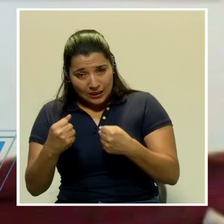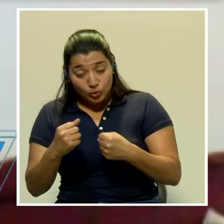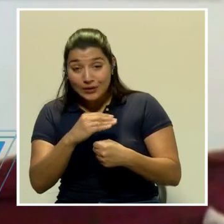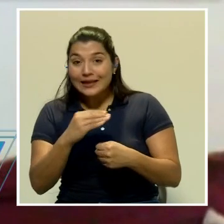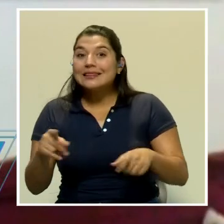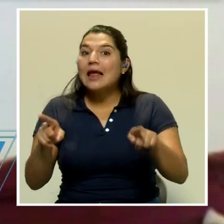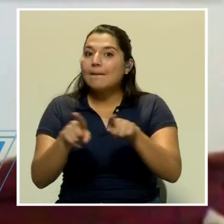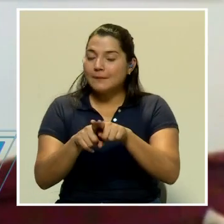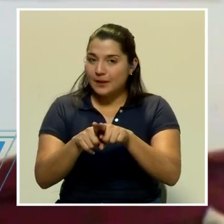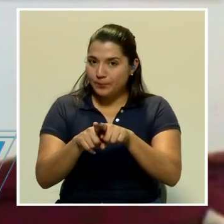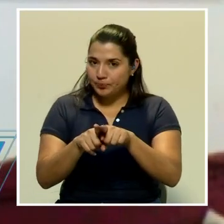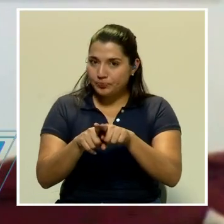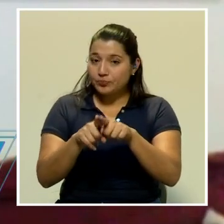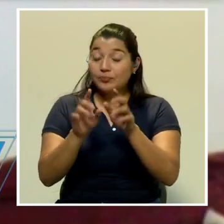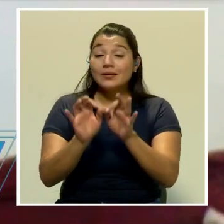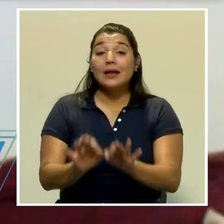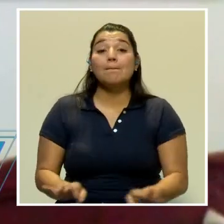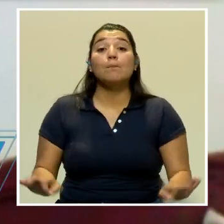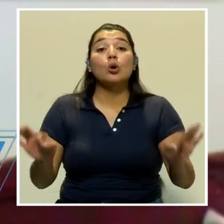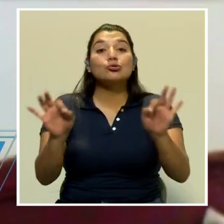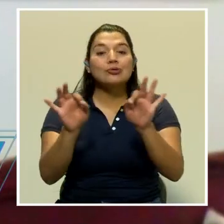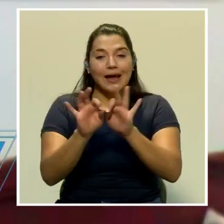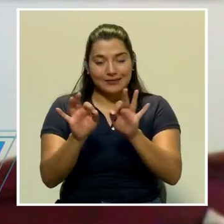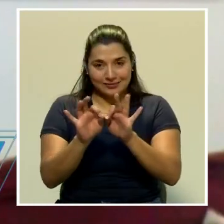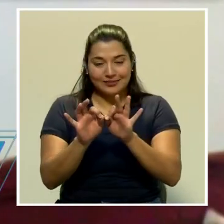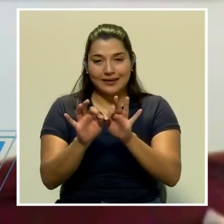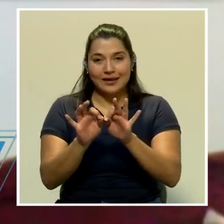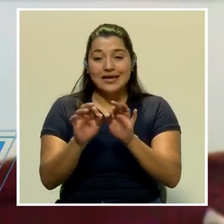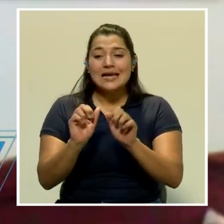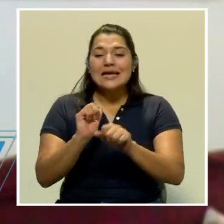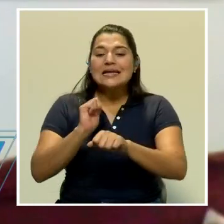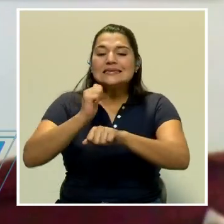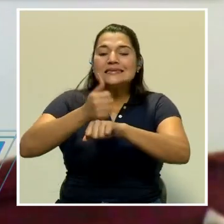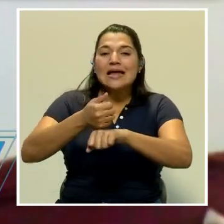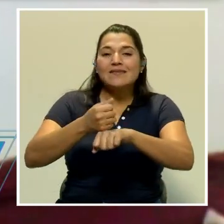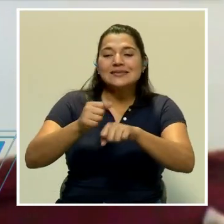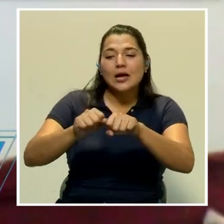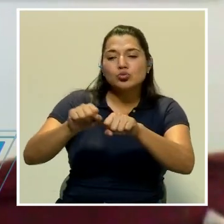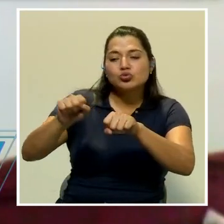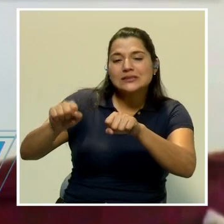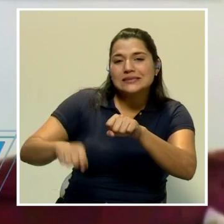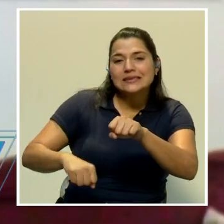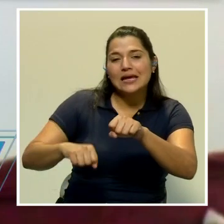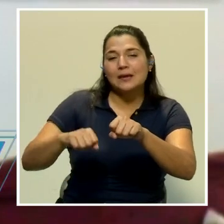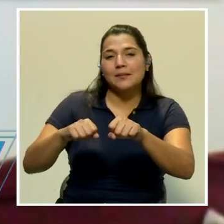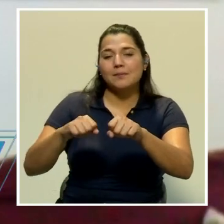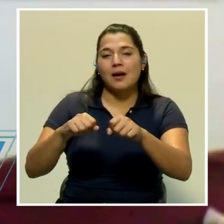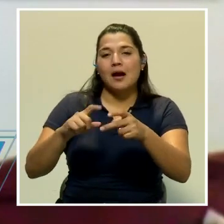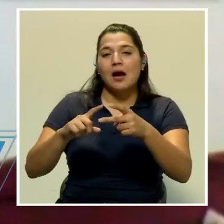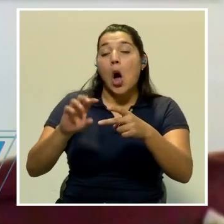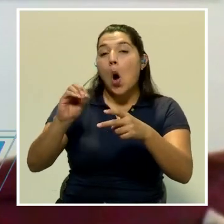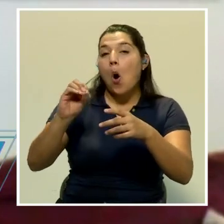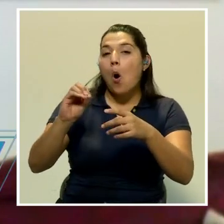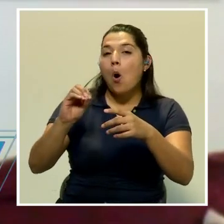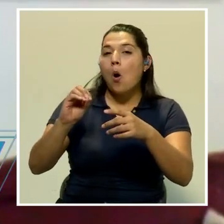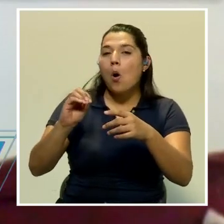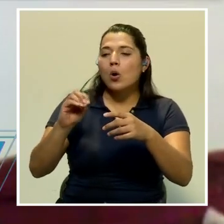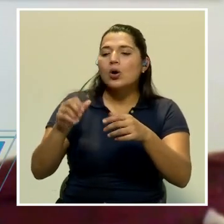importante es la sistematización y la priorización de unos